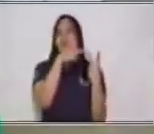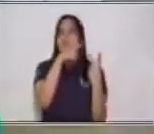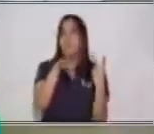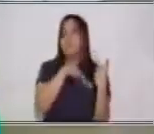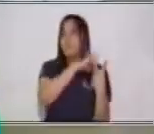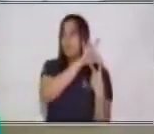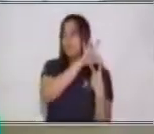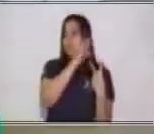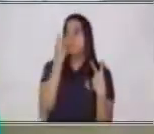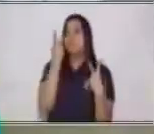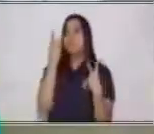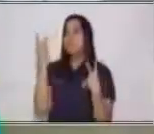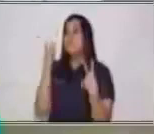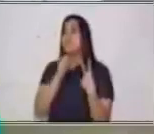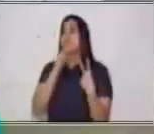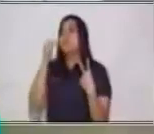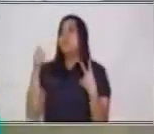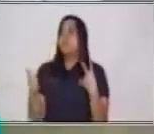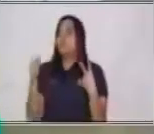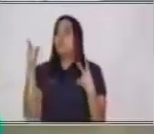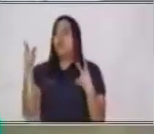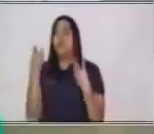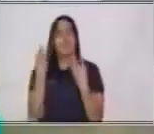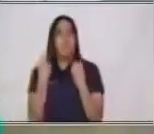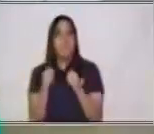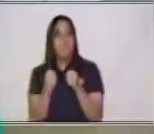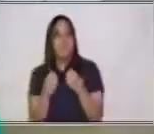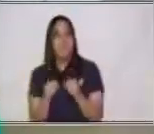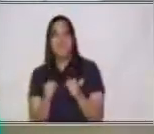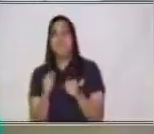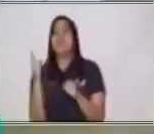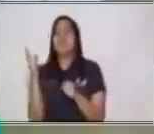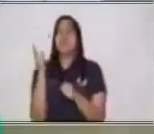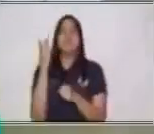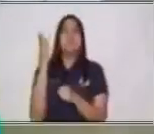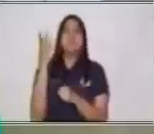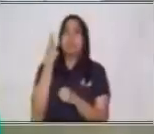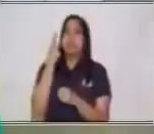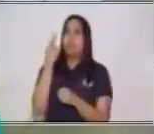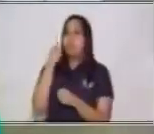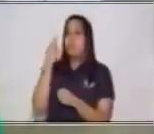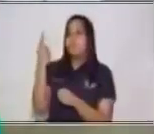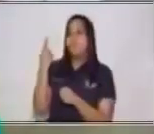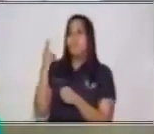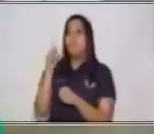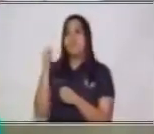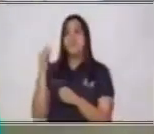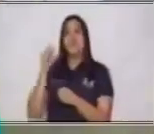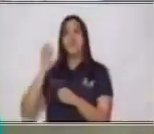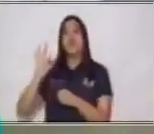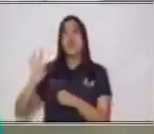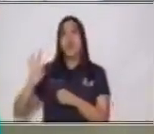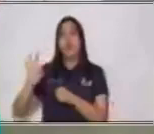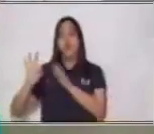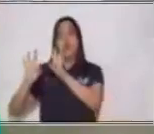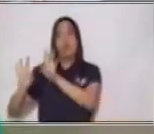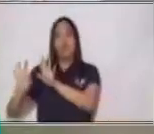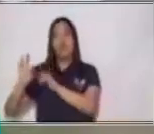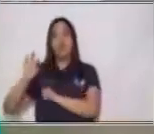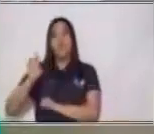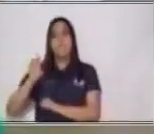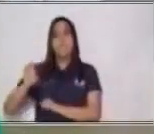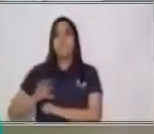Nos dan otro ejercicio también para factorizar. Nos piden factorizar 8p cubo